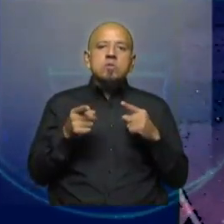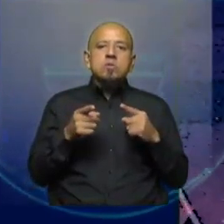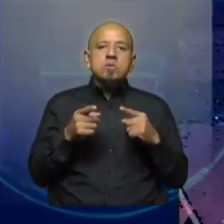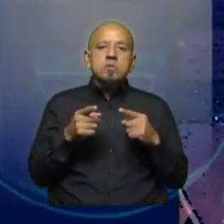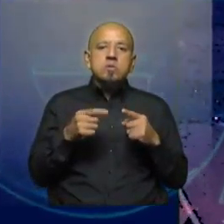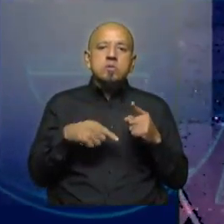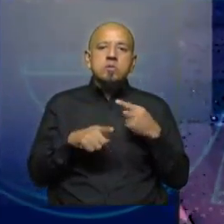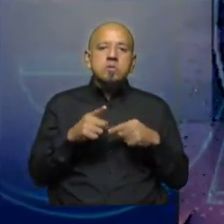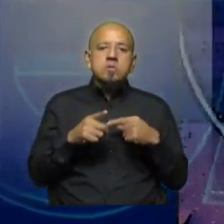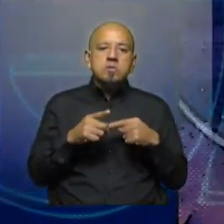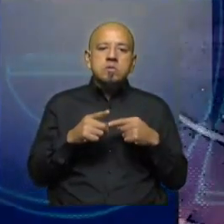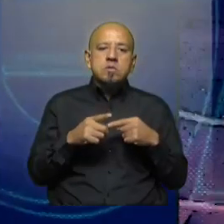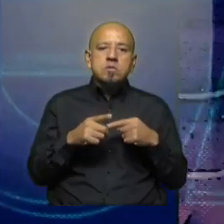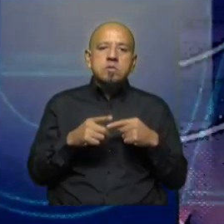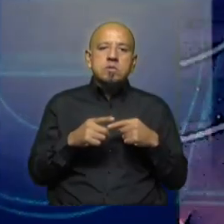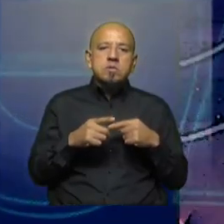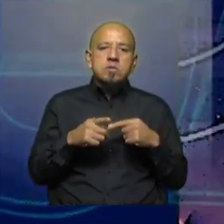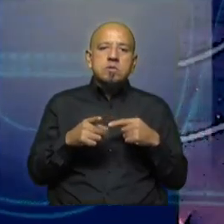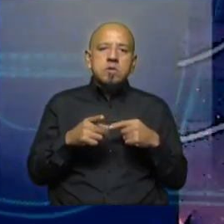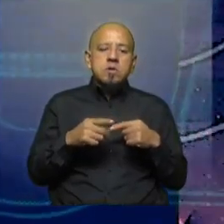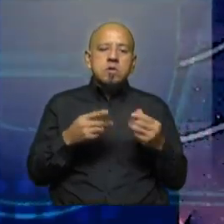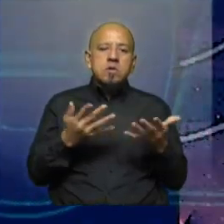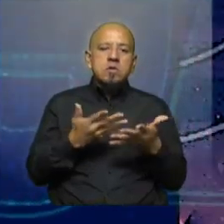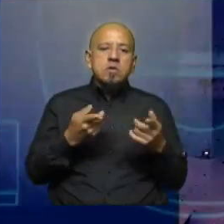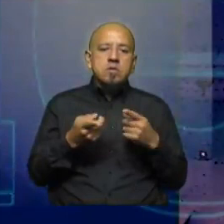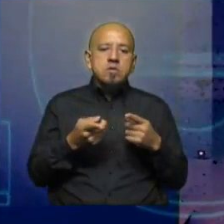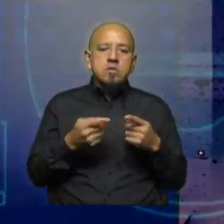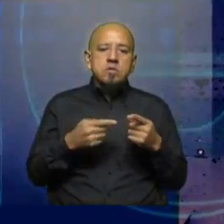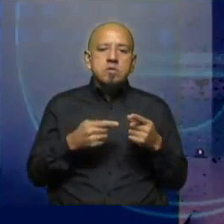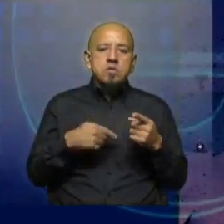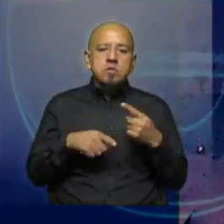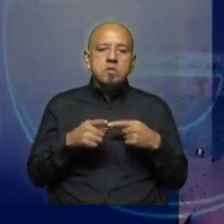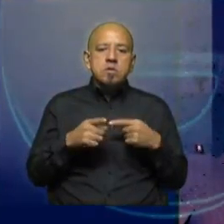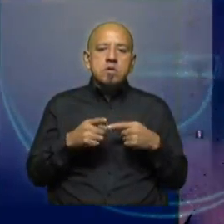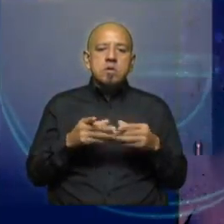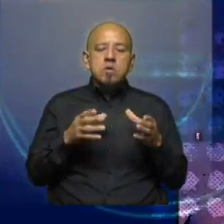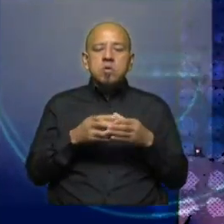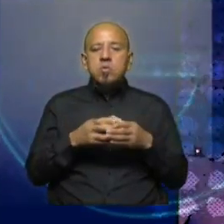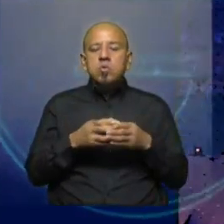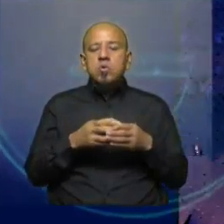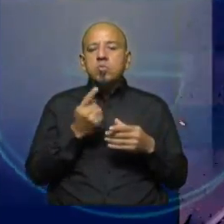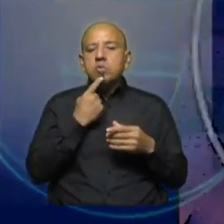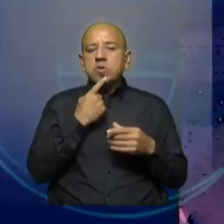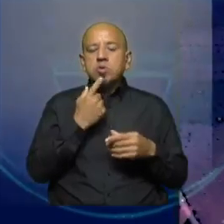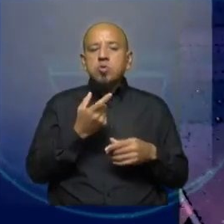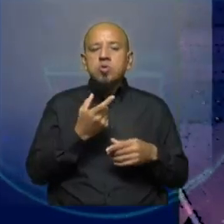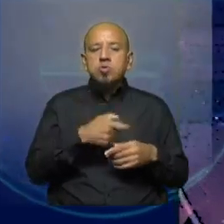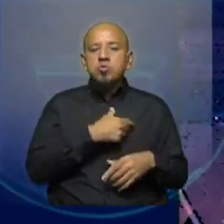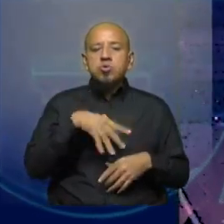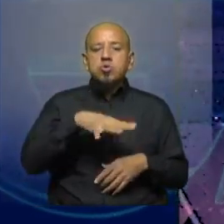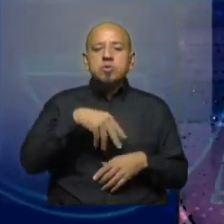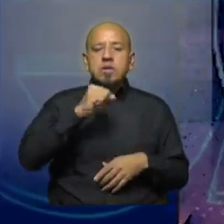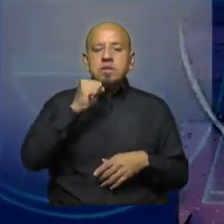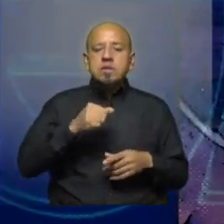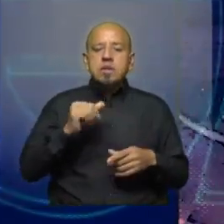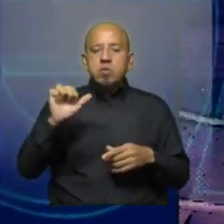acá en el tiempo, los partidos socialistas de Europa, sobre